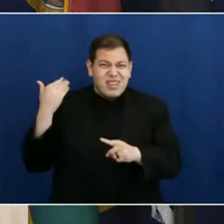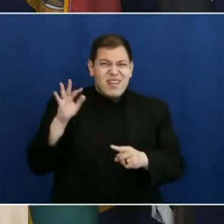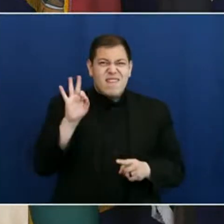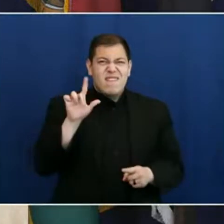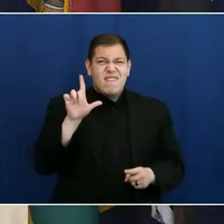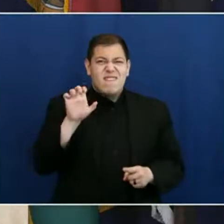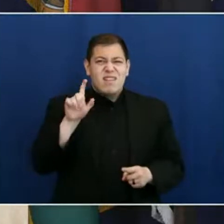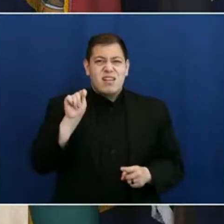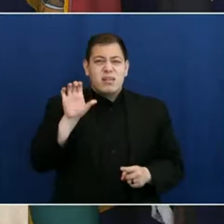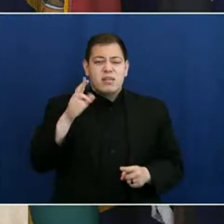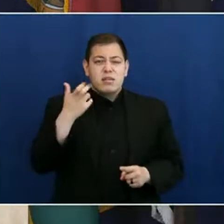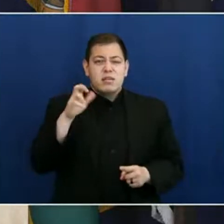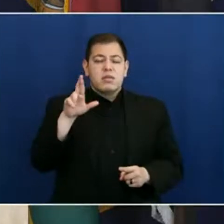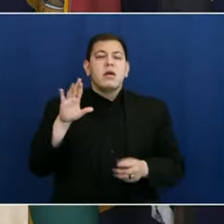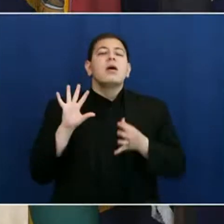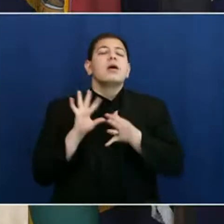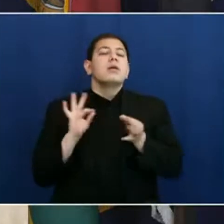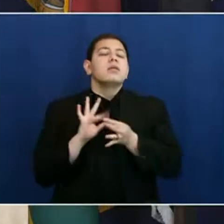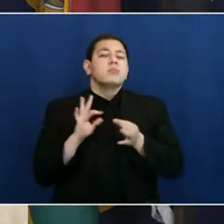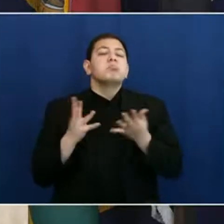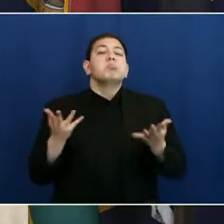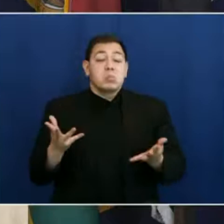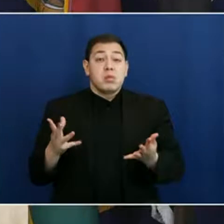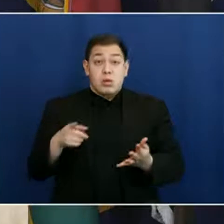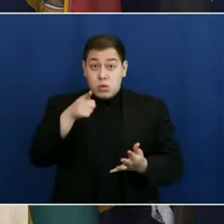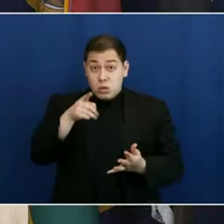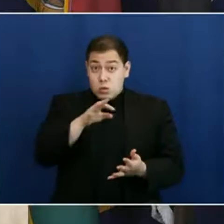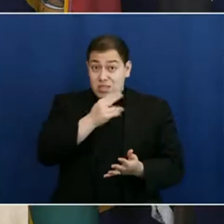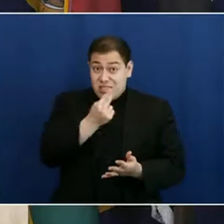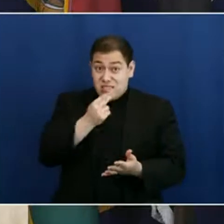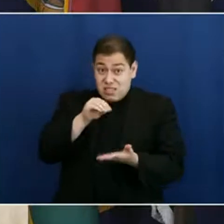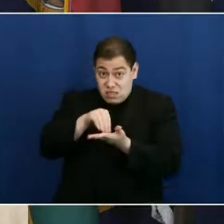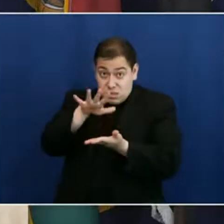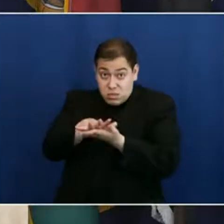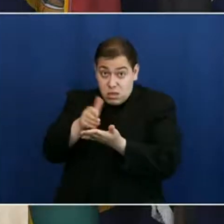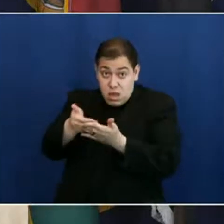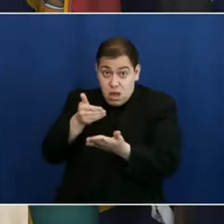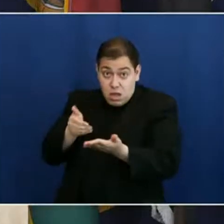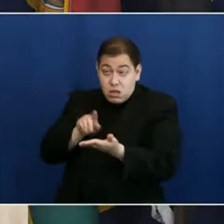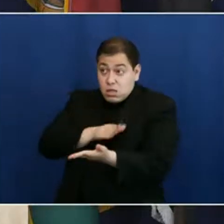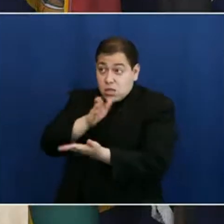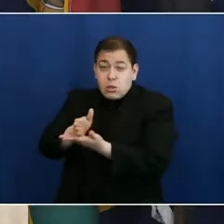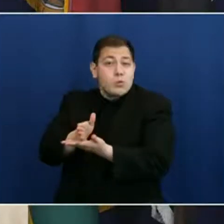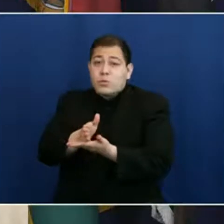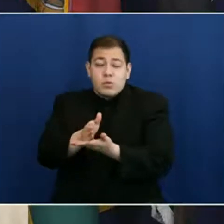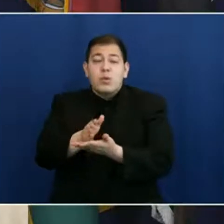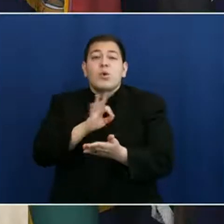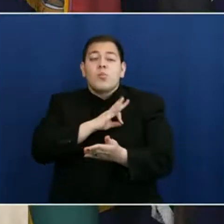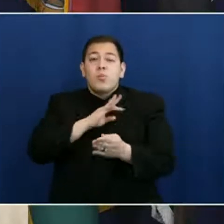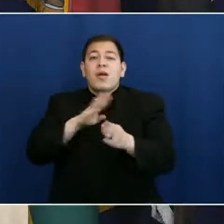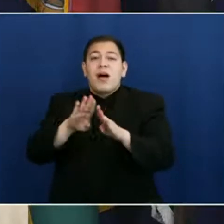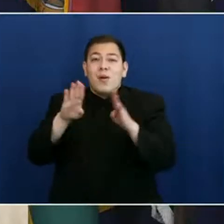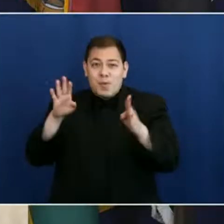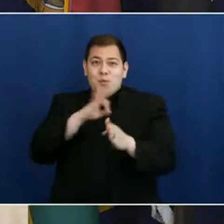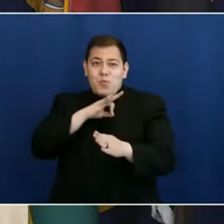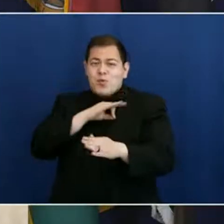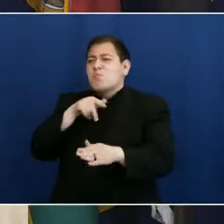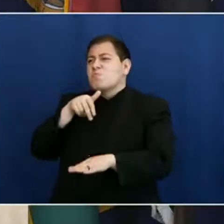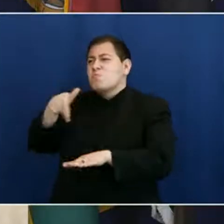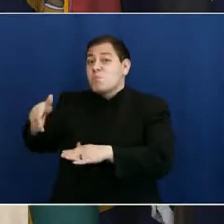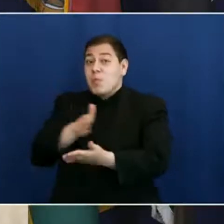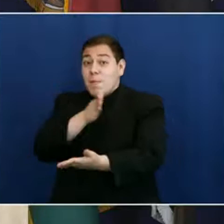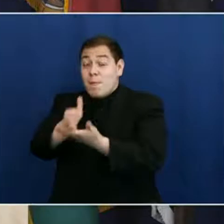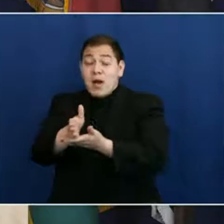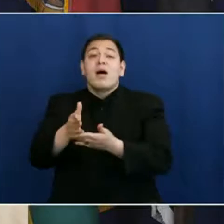van a poder llegar sin cita previa, pero también van a estar abiertos hasta las 8 de la noche en algunos casos